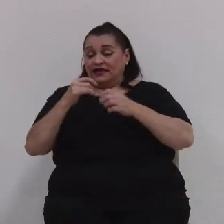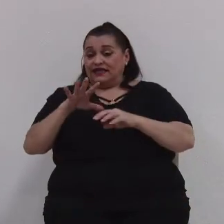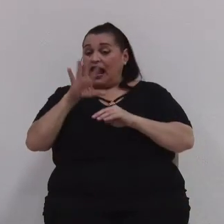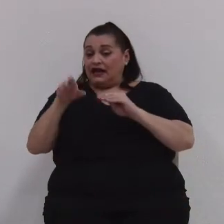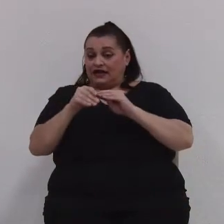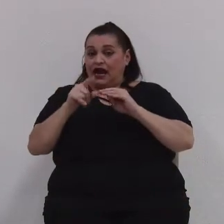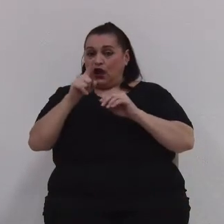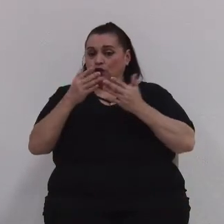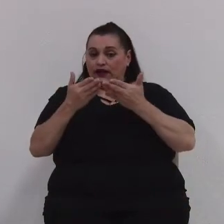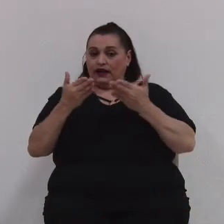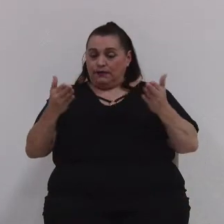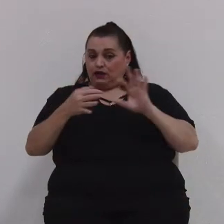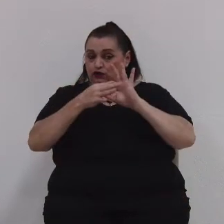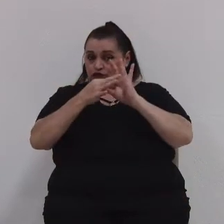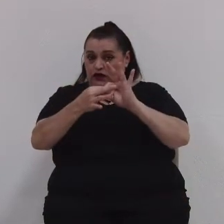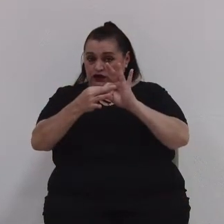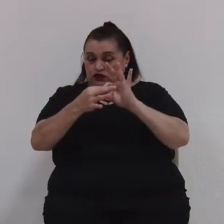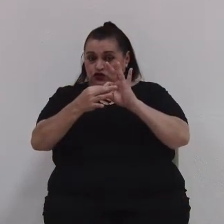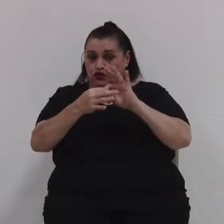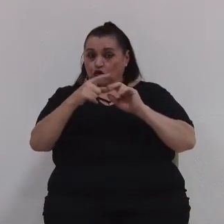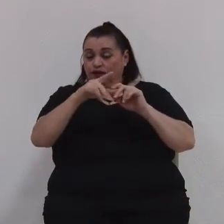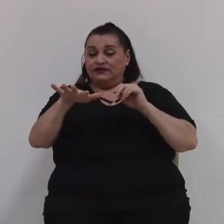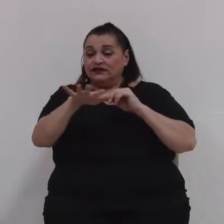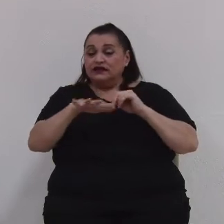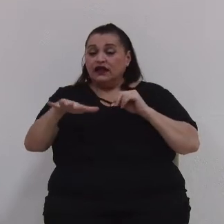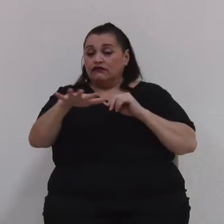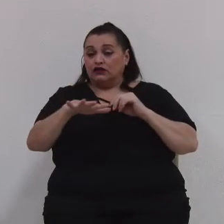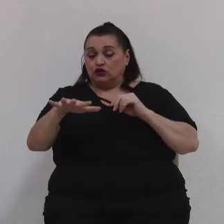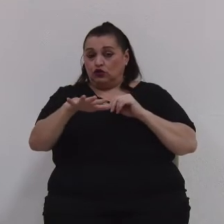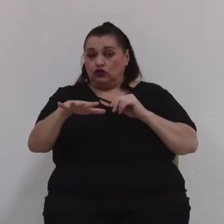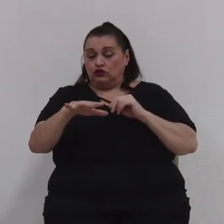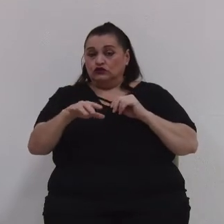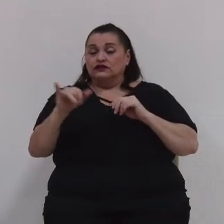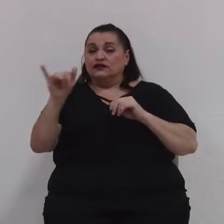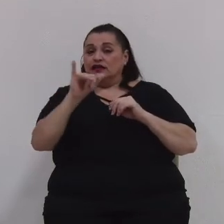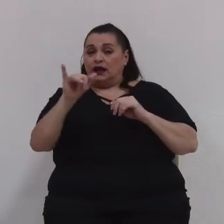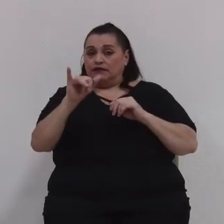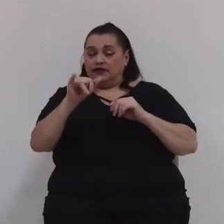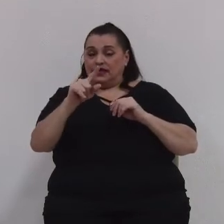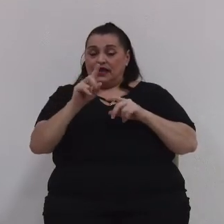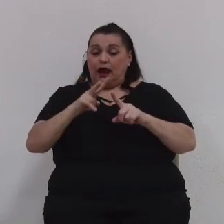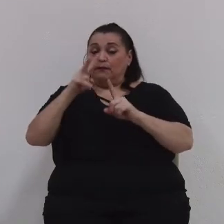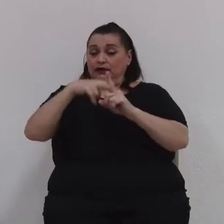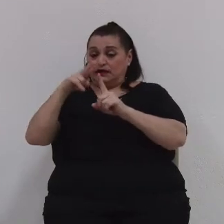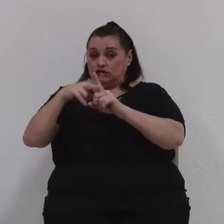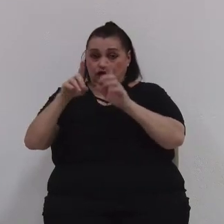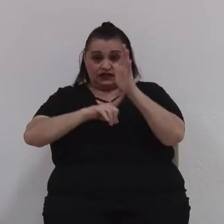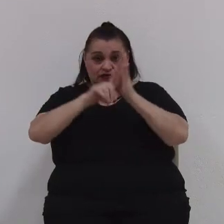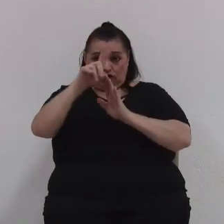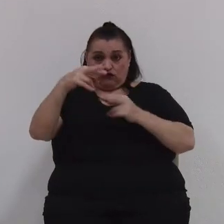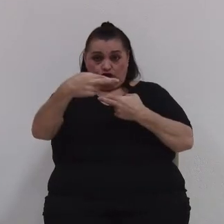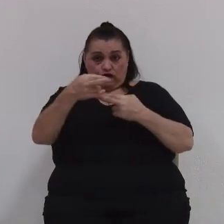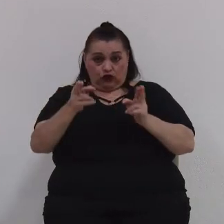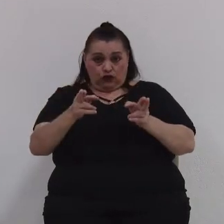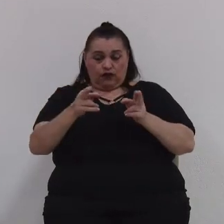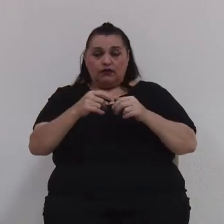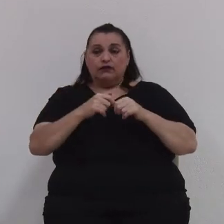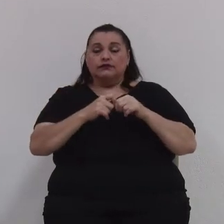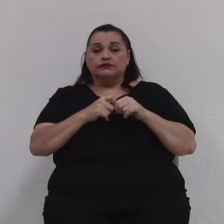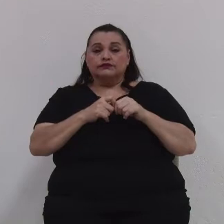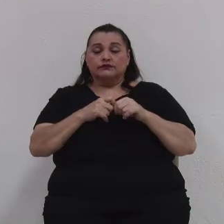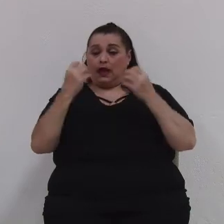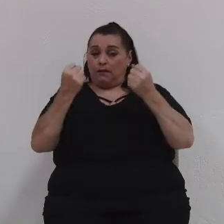elemento más en relación con los territorios y la planificación del desarrollo regional y